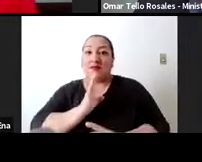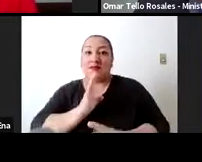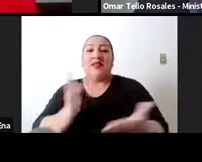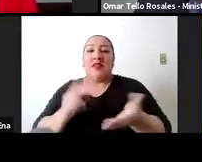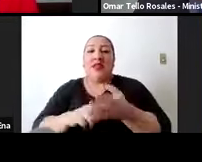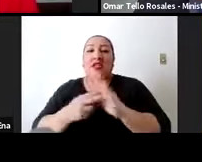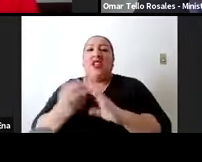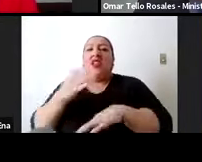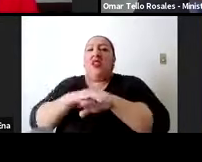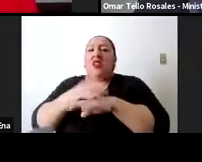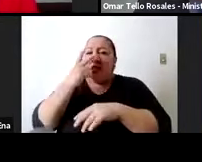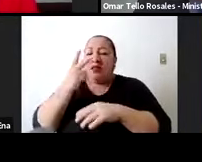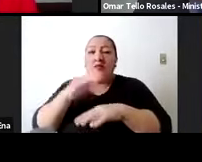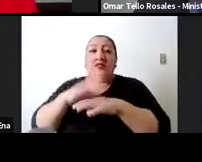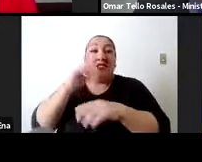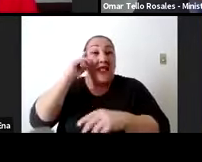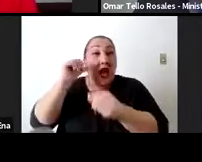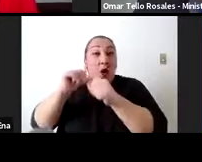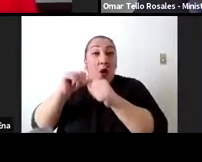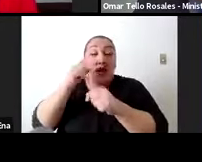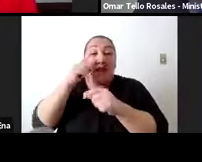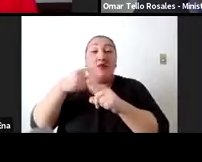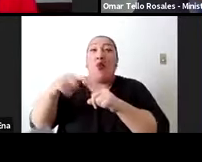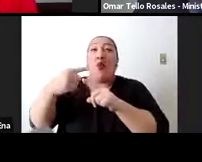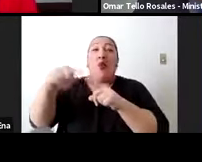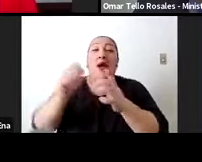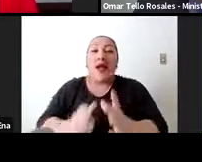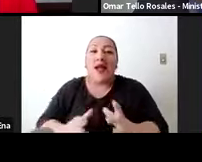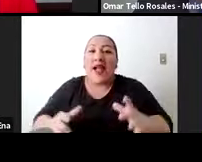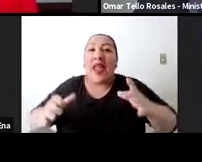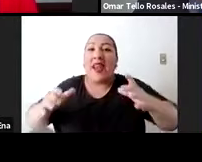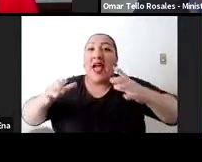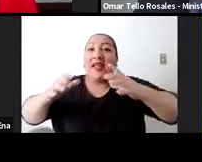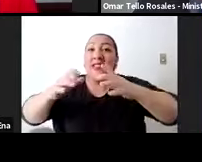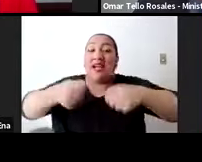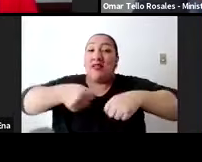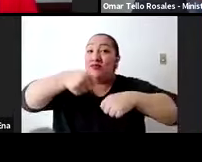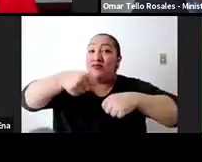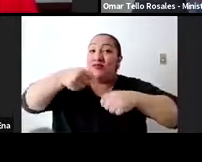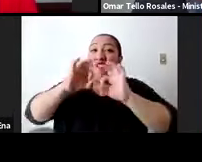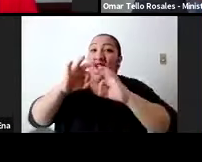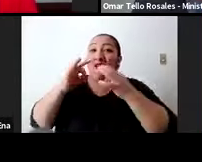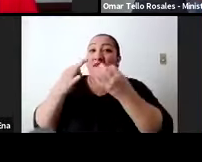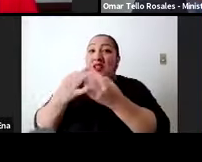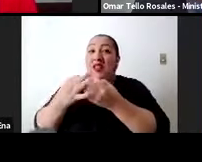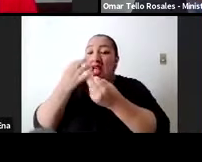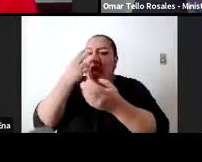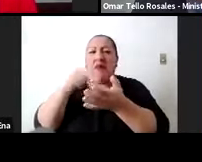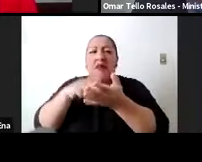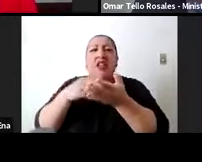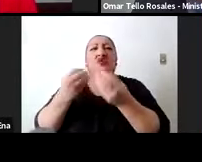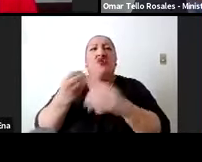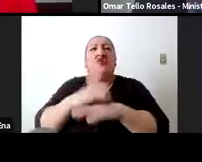denominado así: canastas familiares, retos de integridad y transparencia en las medidas de apoyo